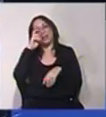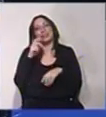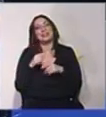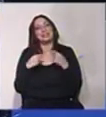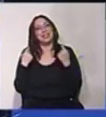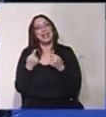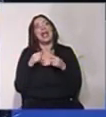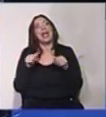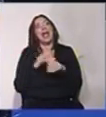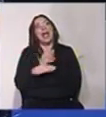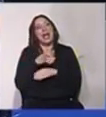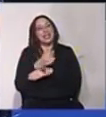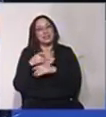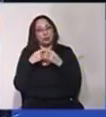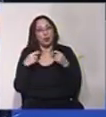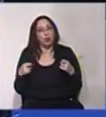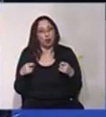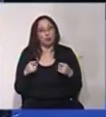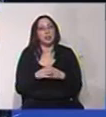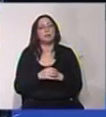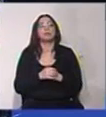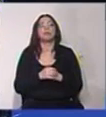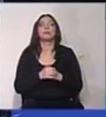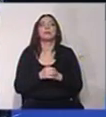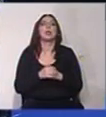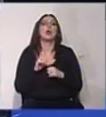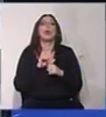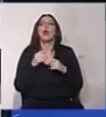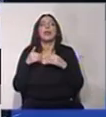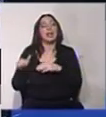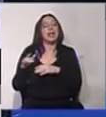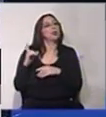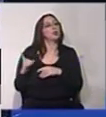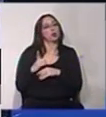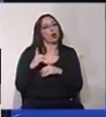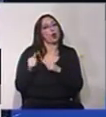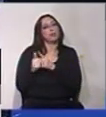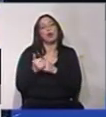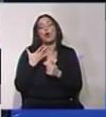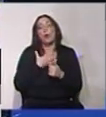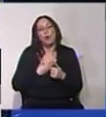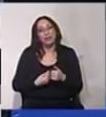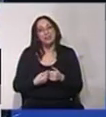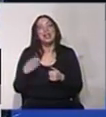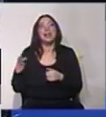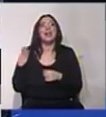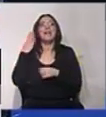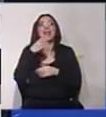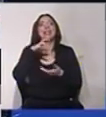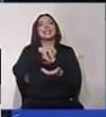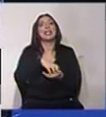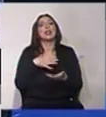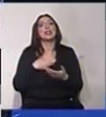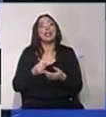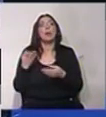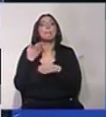con acceso a esas cosas y no dejarlo solo y convencerlo para que vaya a un centro de salud a pedir